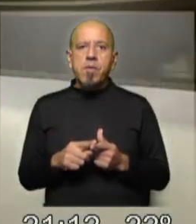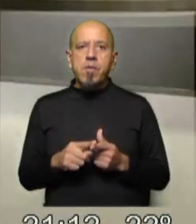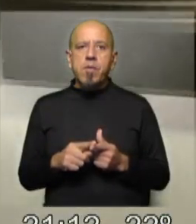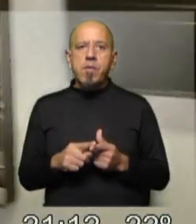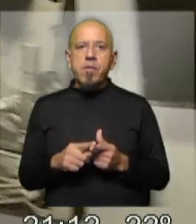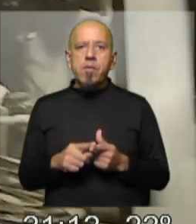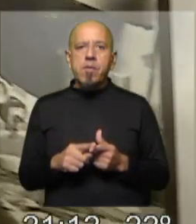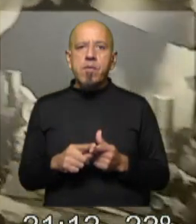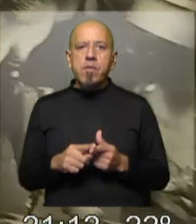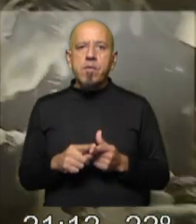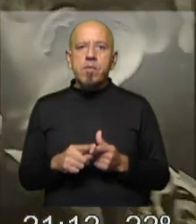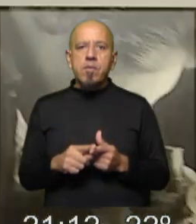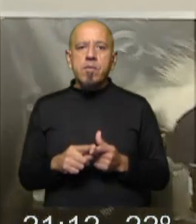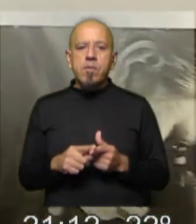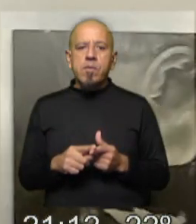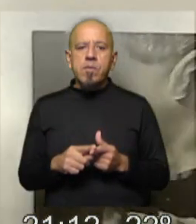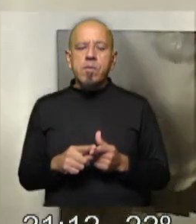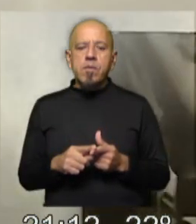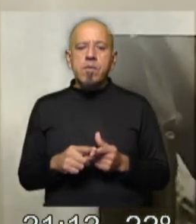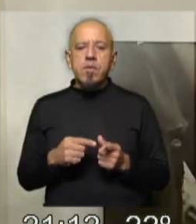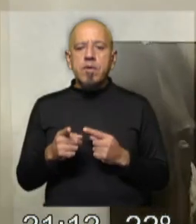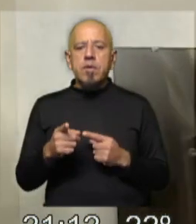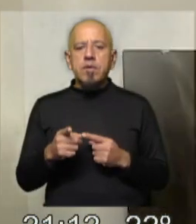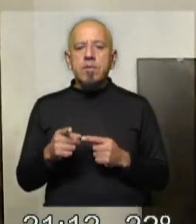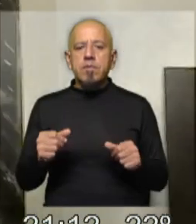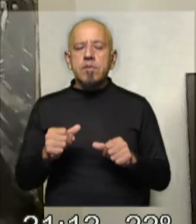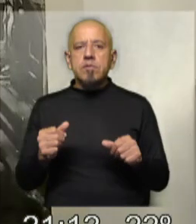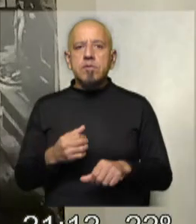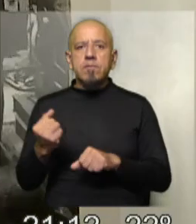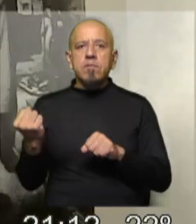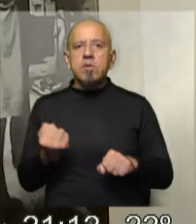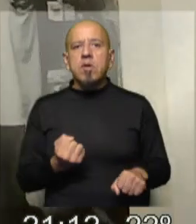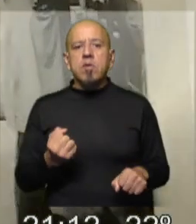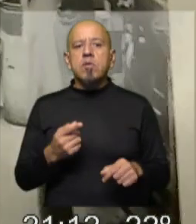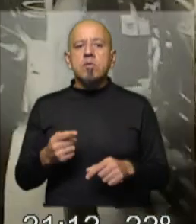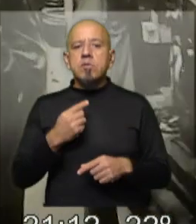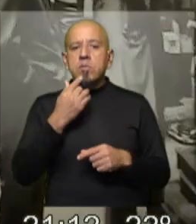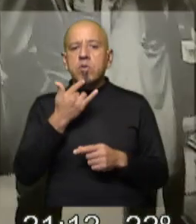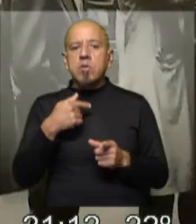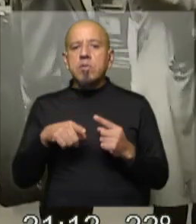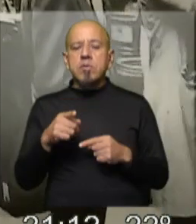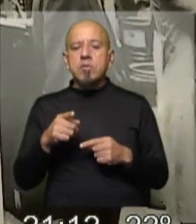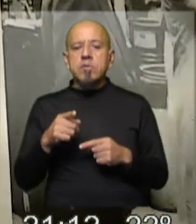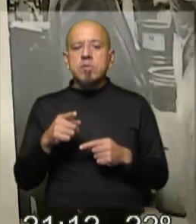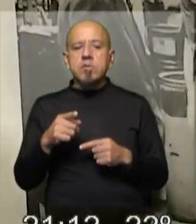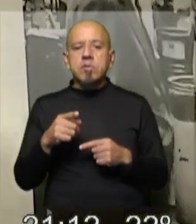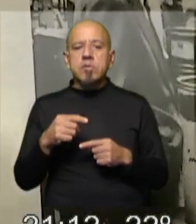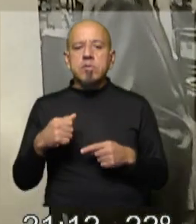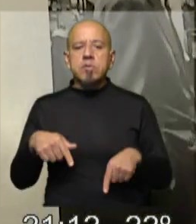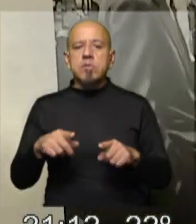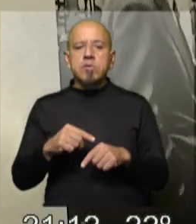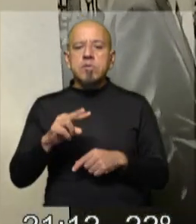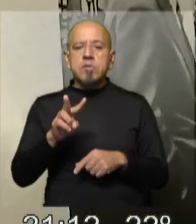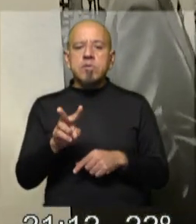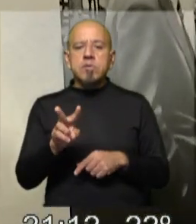Bien. Sí, él fue el fundador y además, por ejemplo, la fábrica de vinilos, que